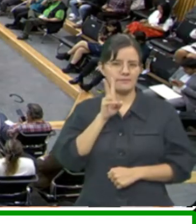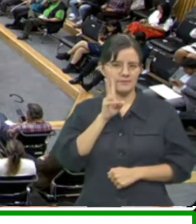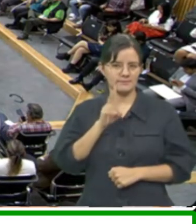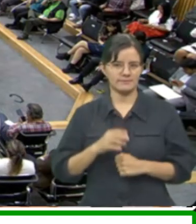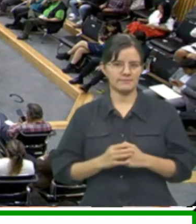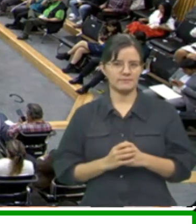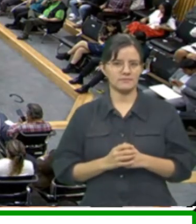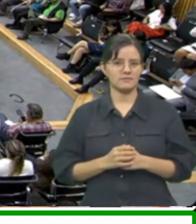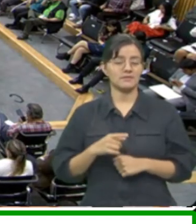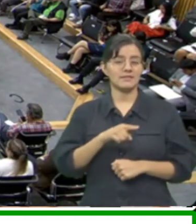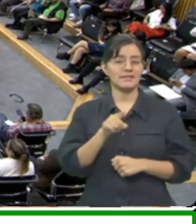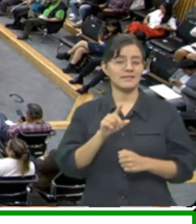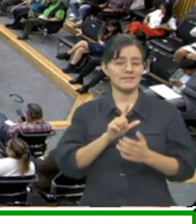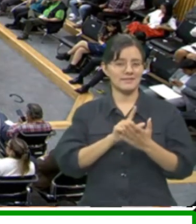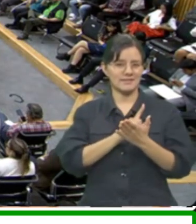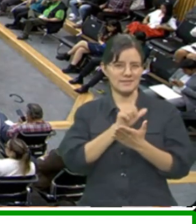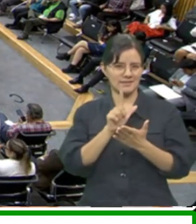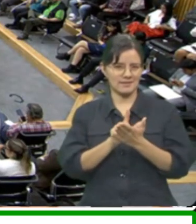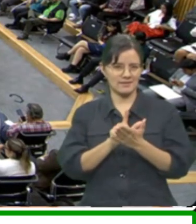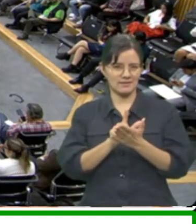de la...